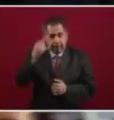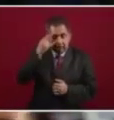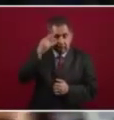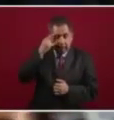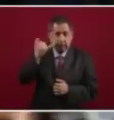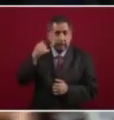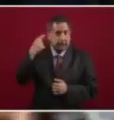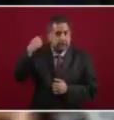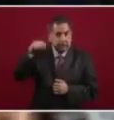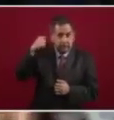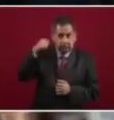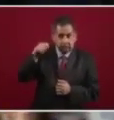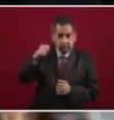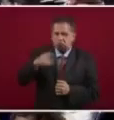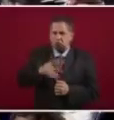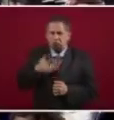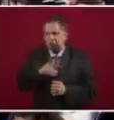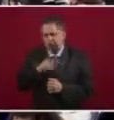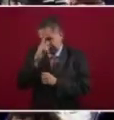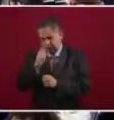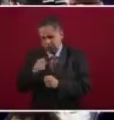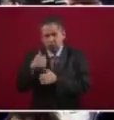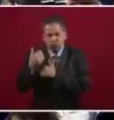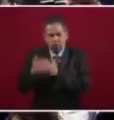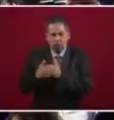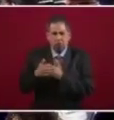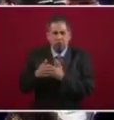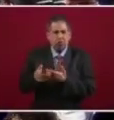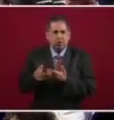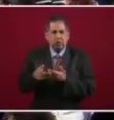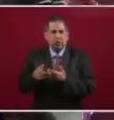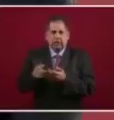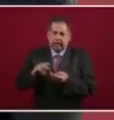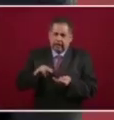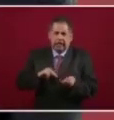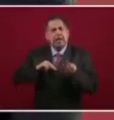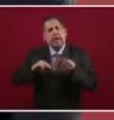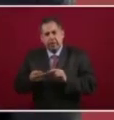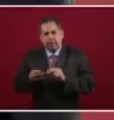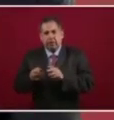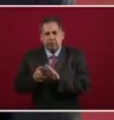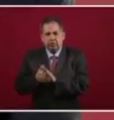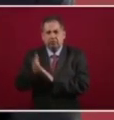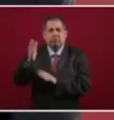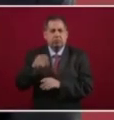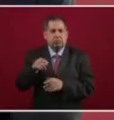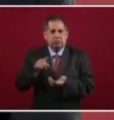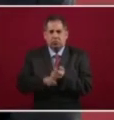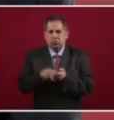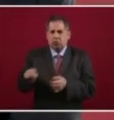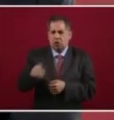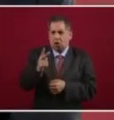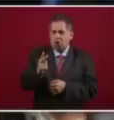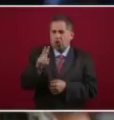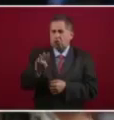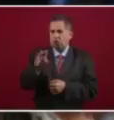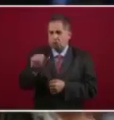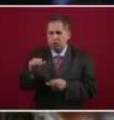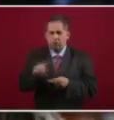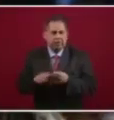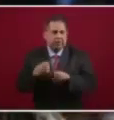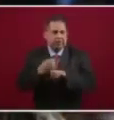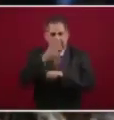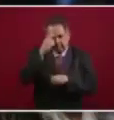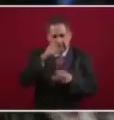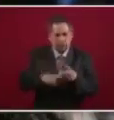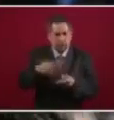y Tabasco, que yo estoy seguro que esto se va a revertir ya con la de Dos Bocas, el Estado de México